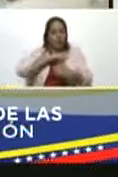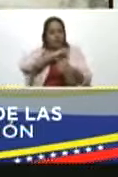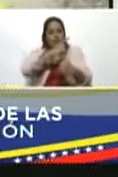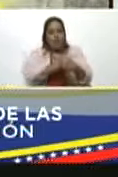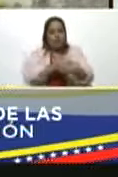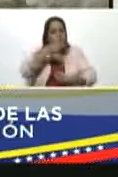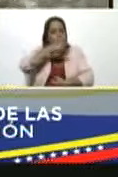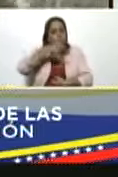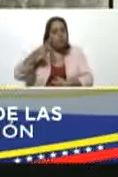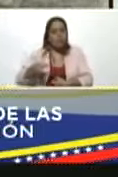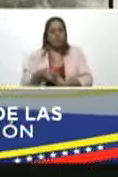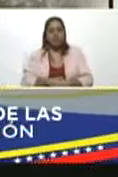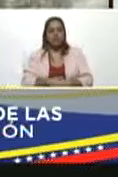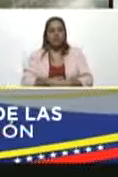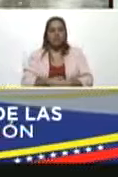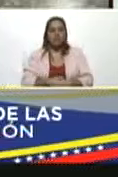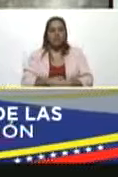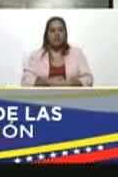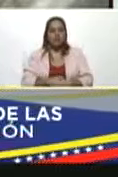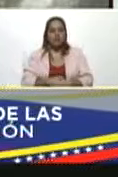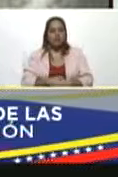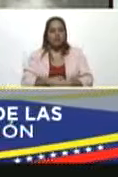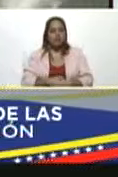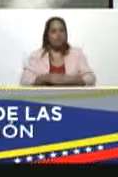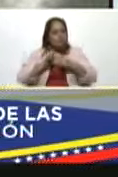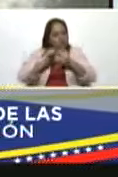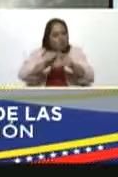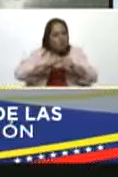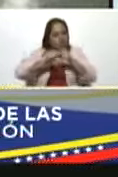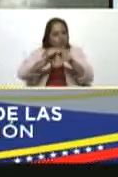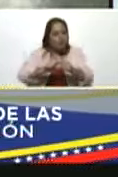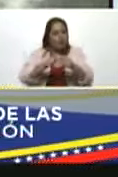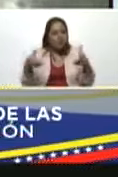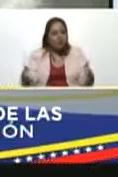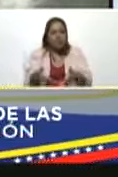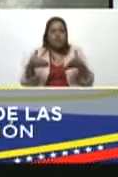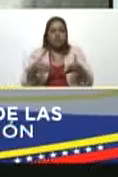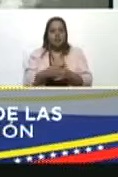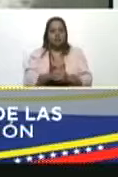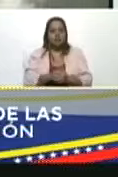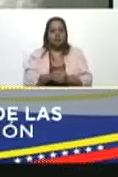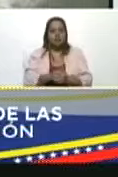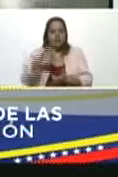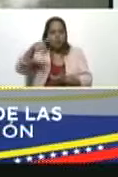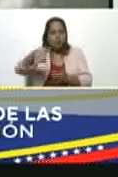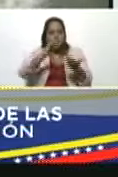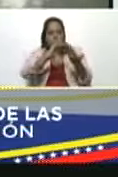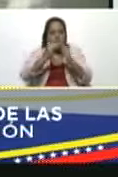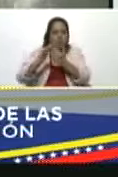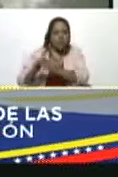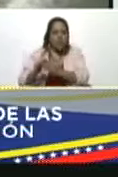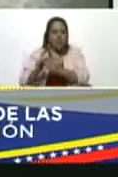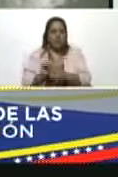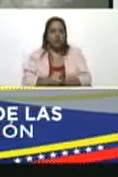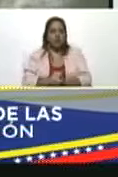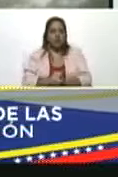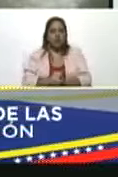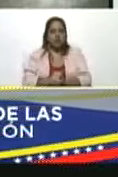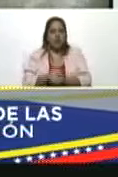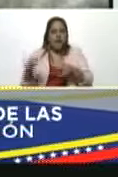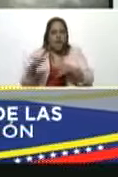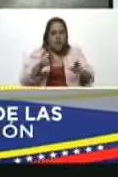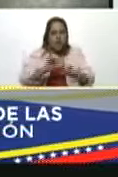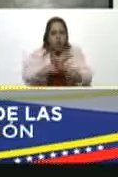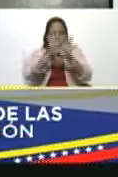del pueblo, a pulso, para que a esa comunidad desde Río Claro para